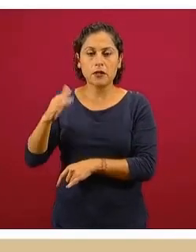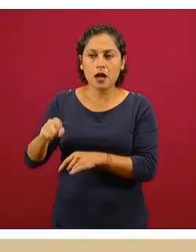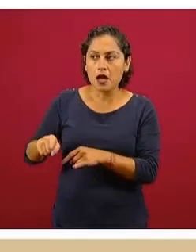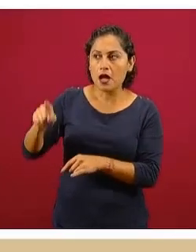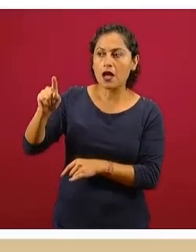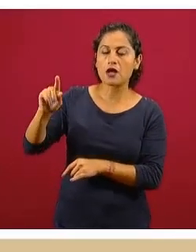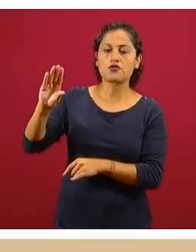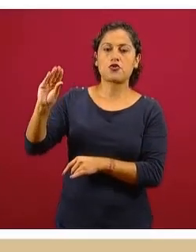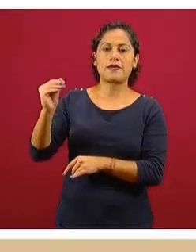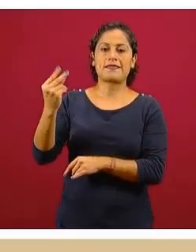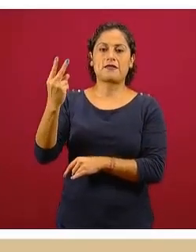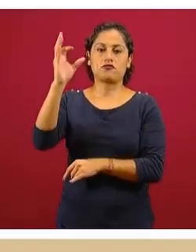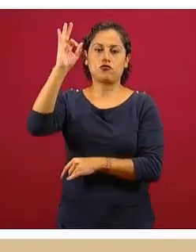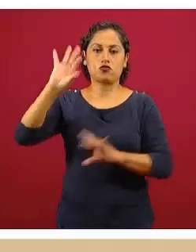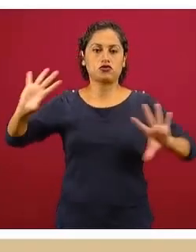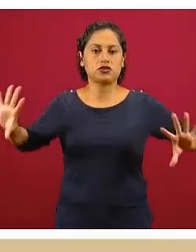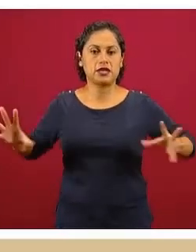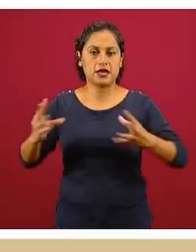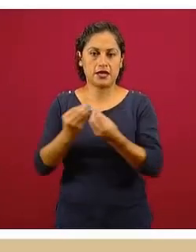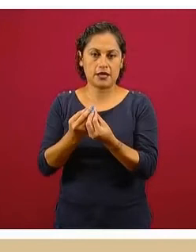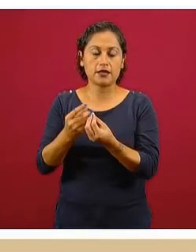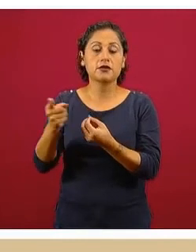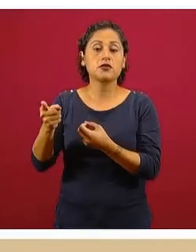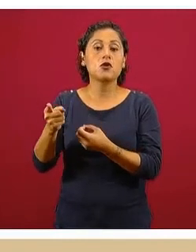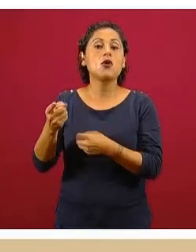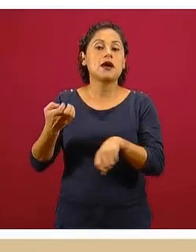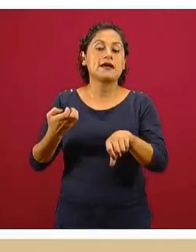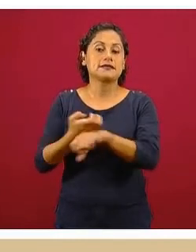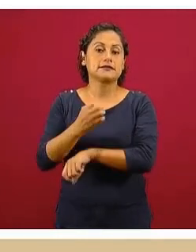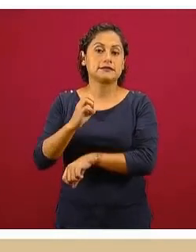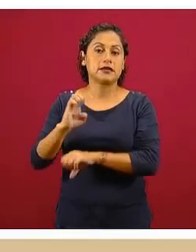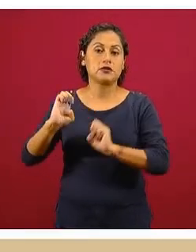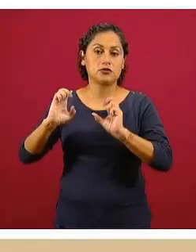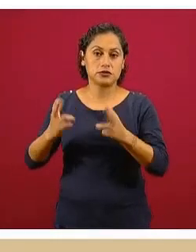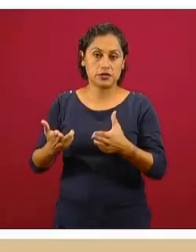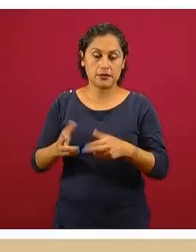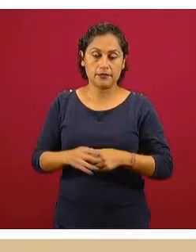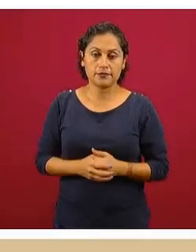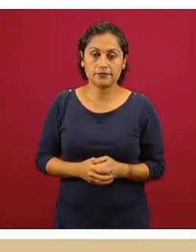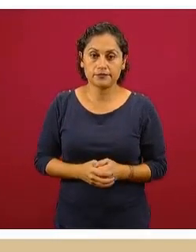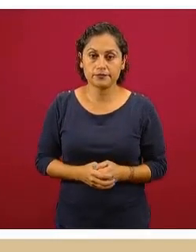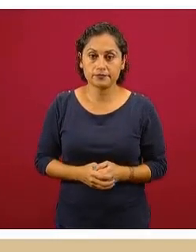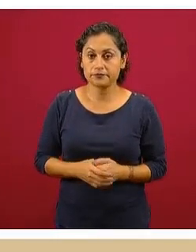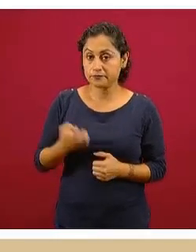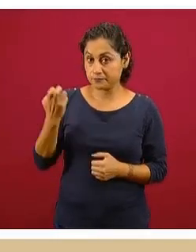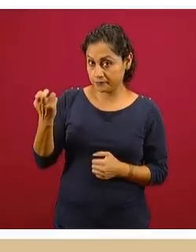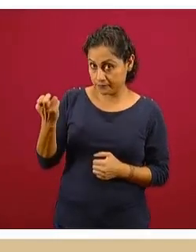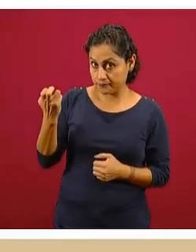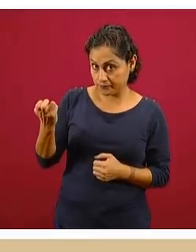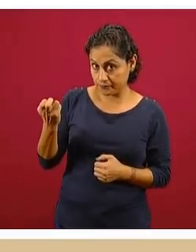92% de disponibilidad en el estado de Chiapas. Entonces esta es la actualización para esta noche.